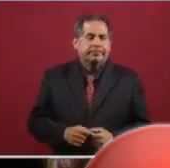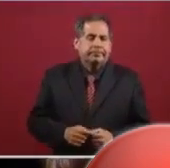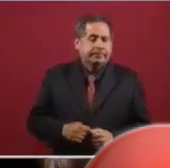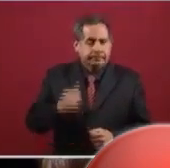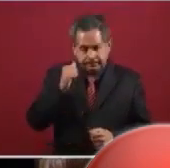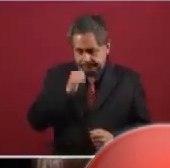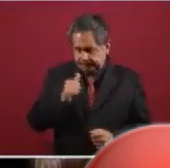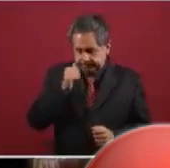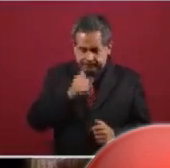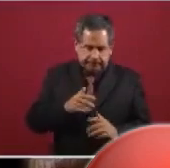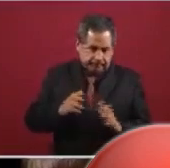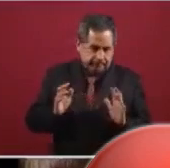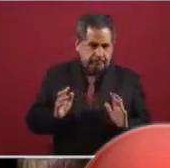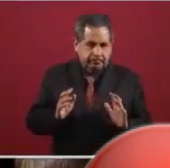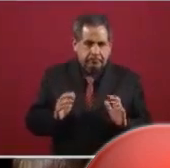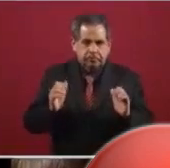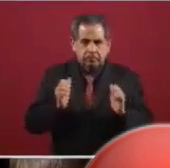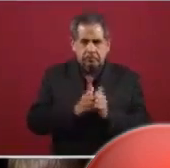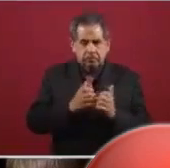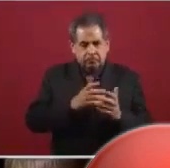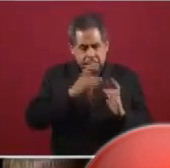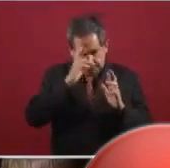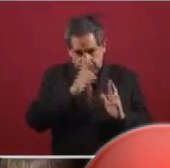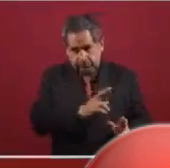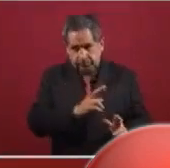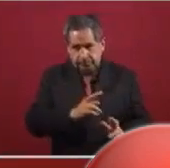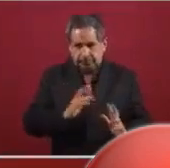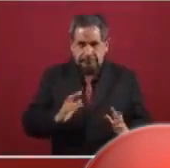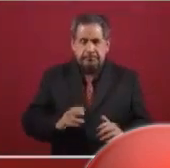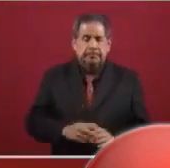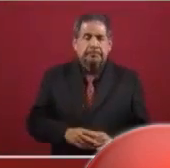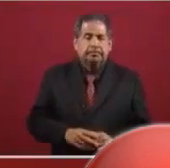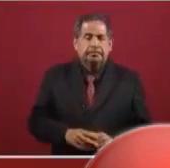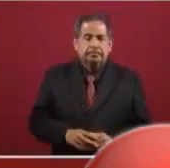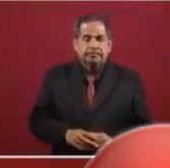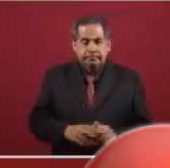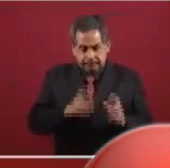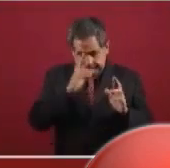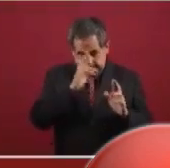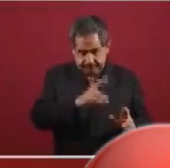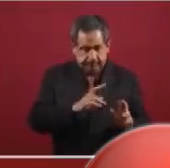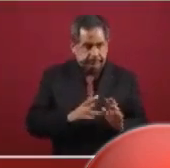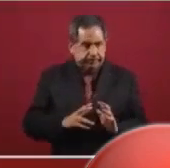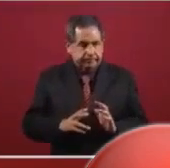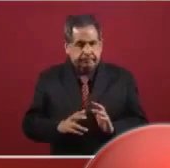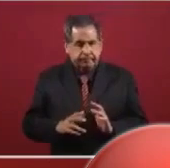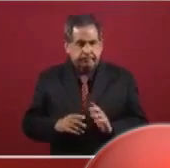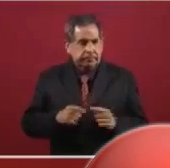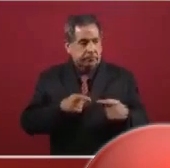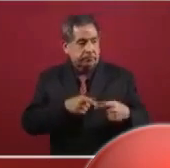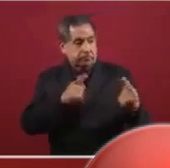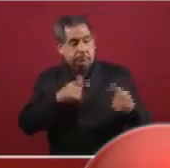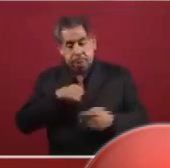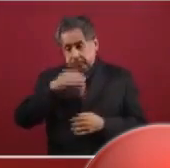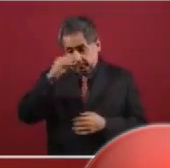siempre con respeto al derecho a disentir.